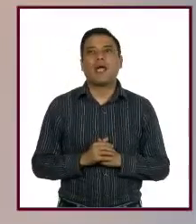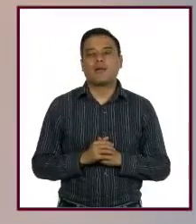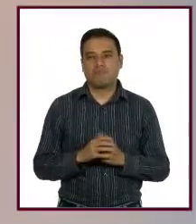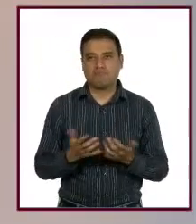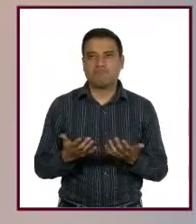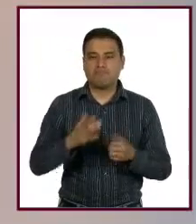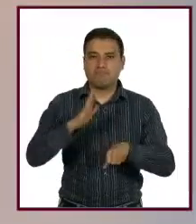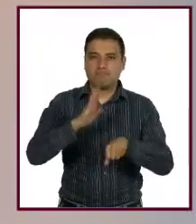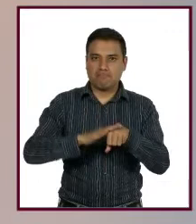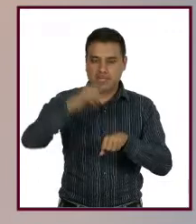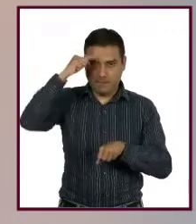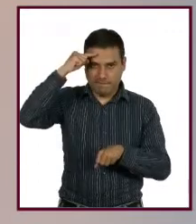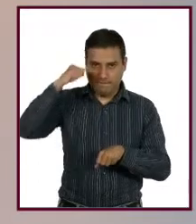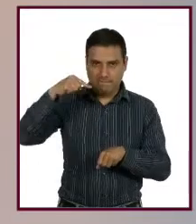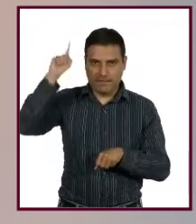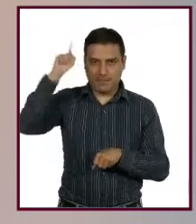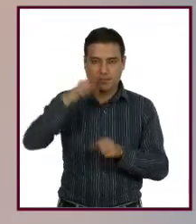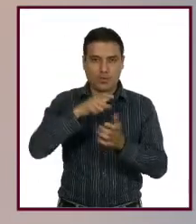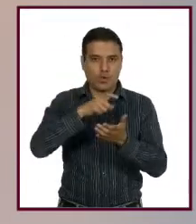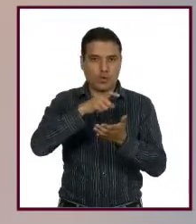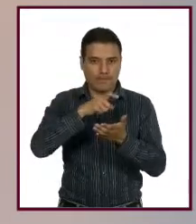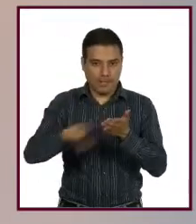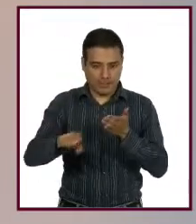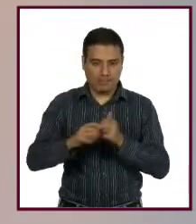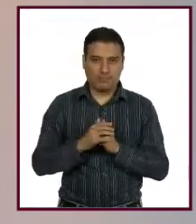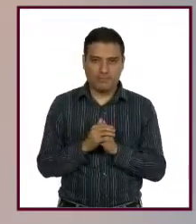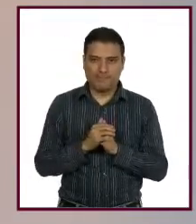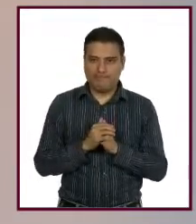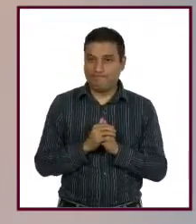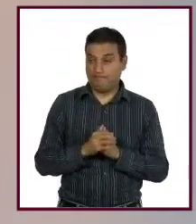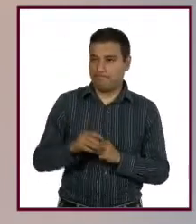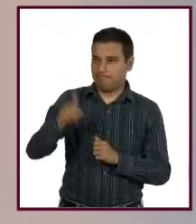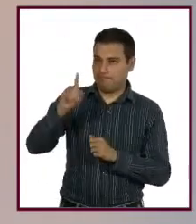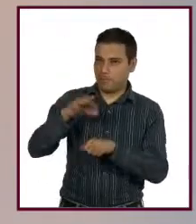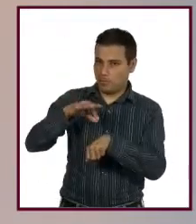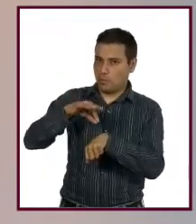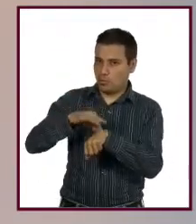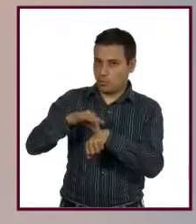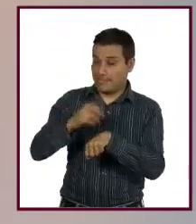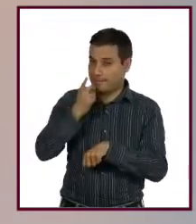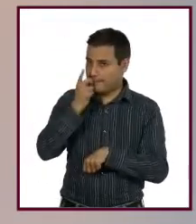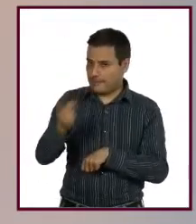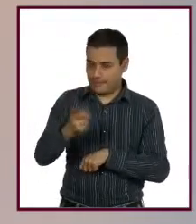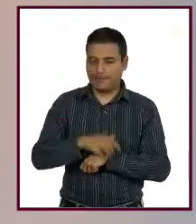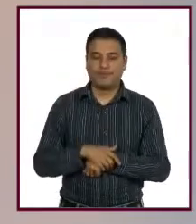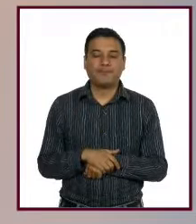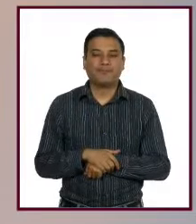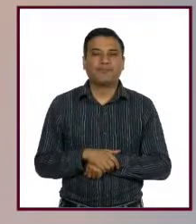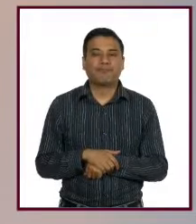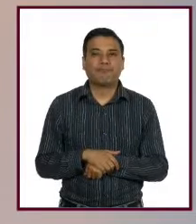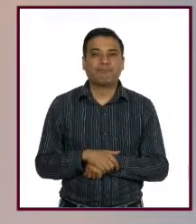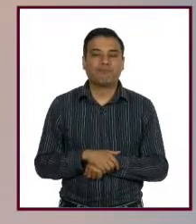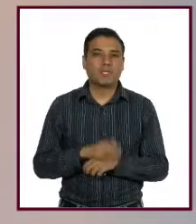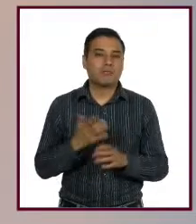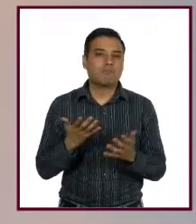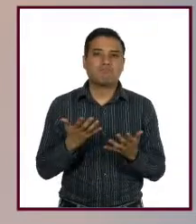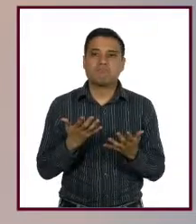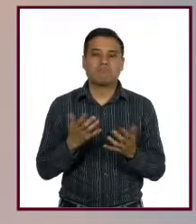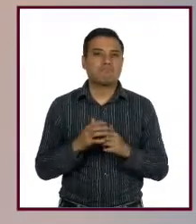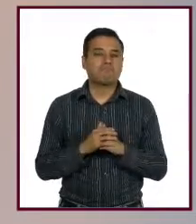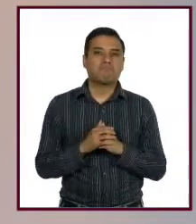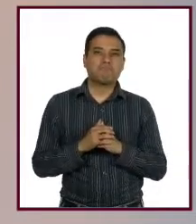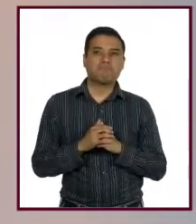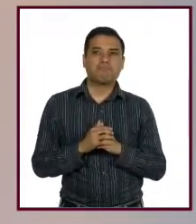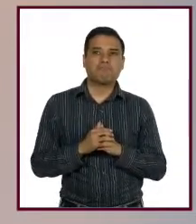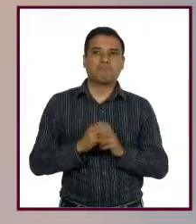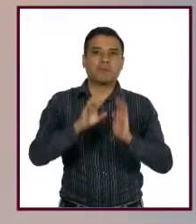no, lo digo más por la experiencia clínica, los más accesibles tienen que ver con elementos que